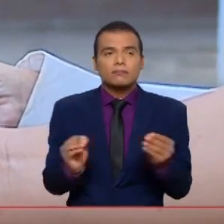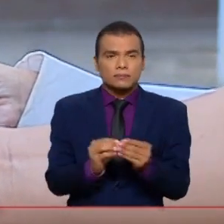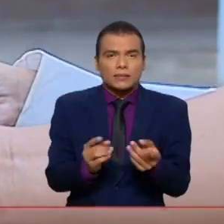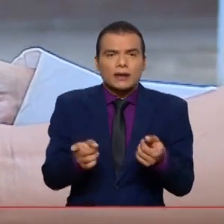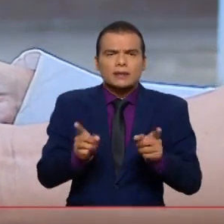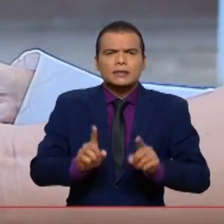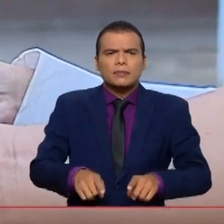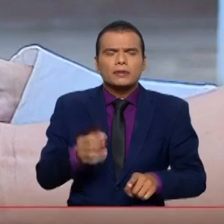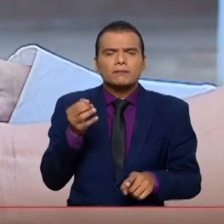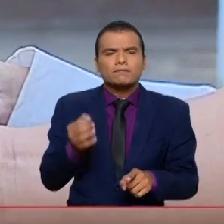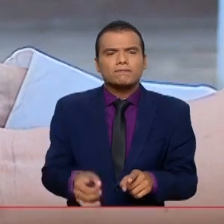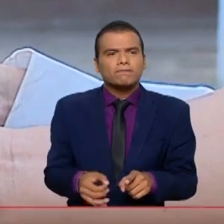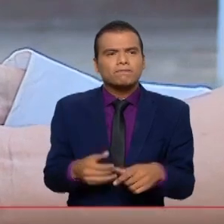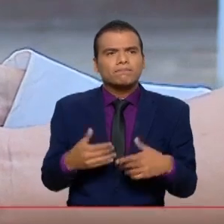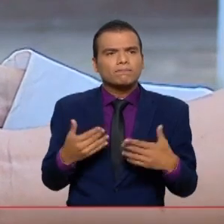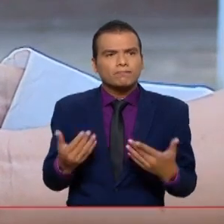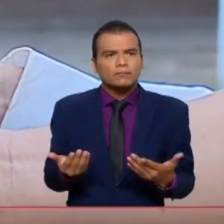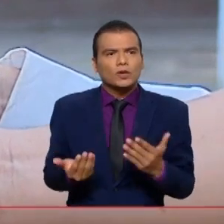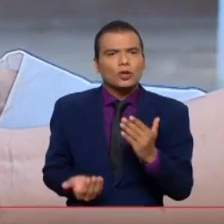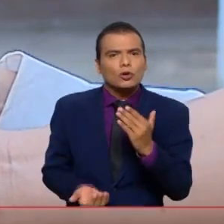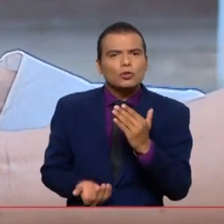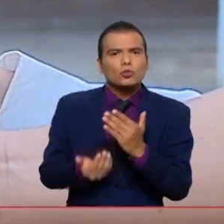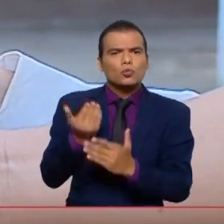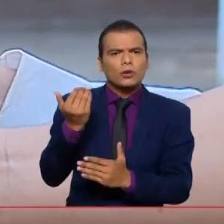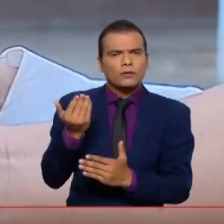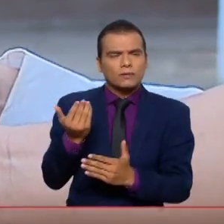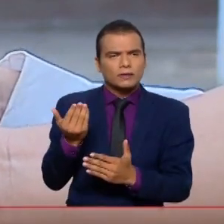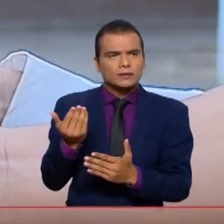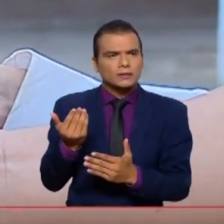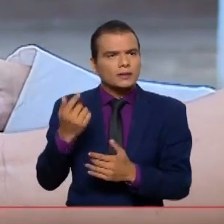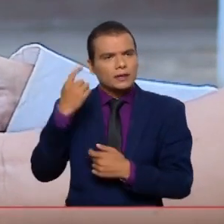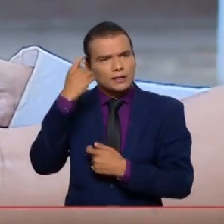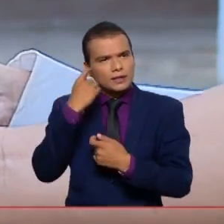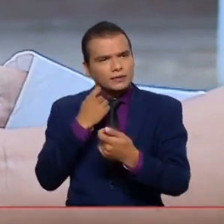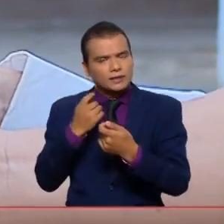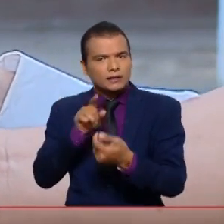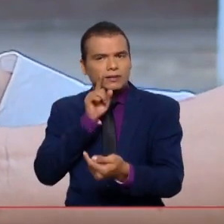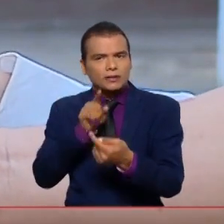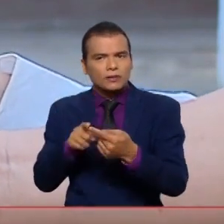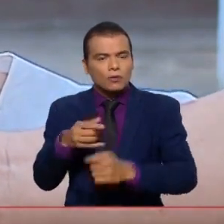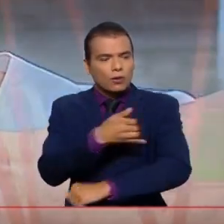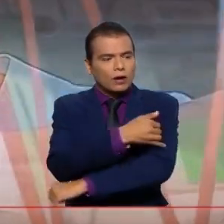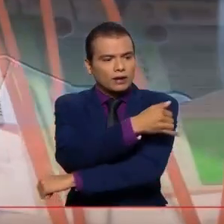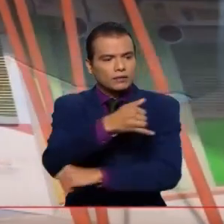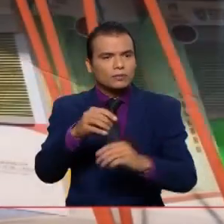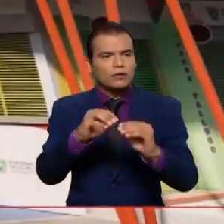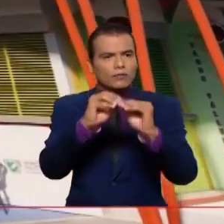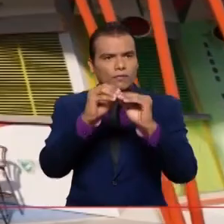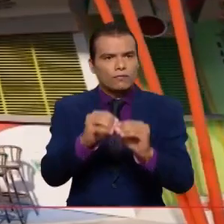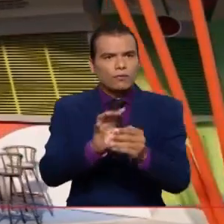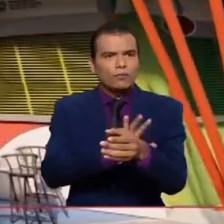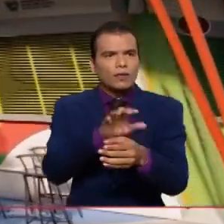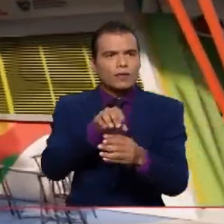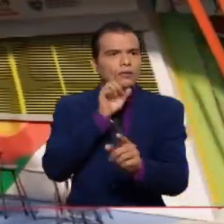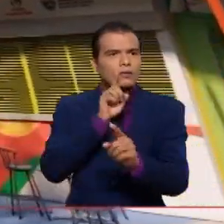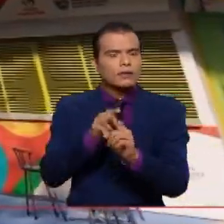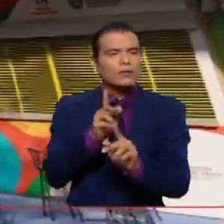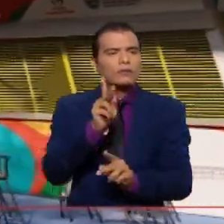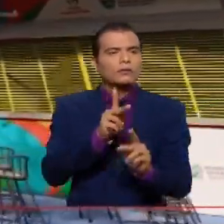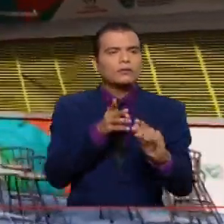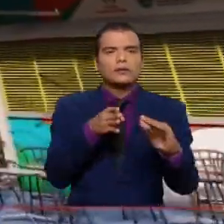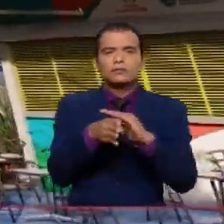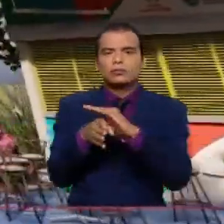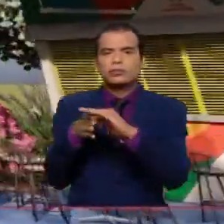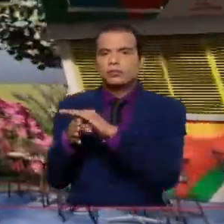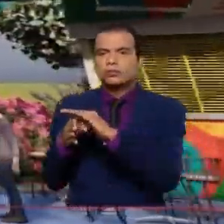estamos implementando unas nuevas medidas en la distribución arquitectónica que tienen que ver con la facilidad para el acceso a